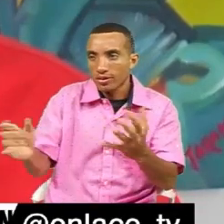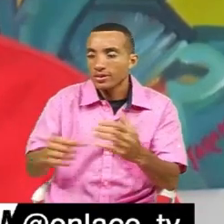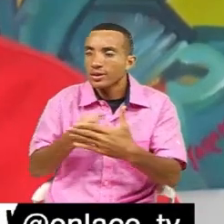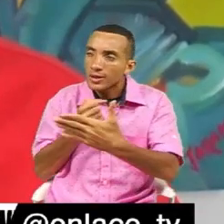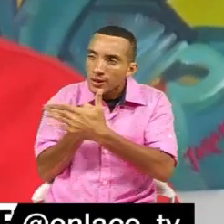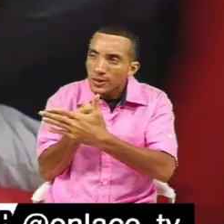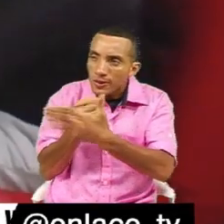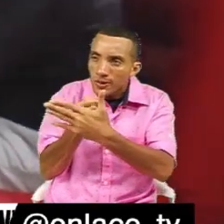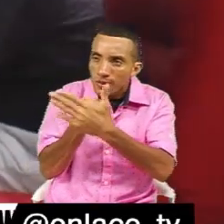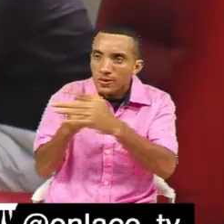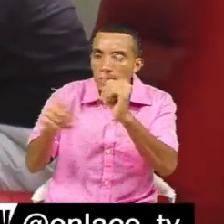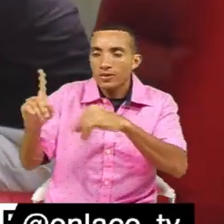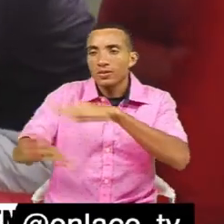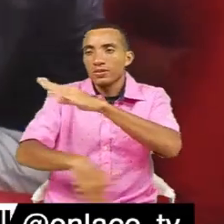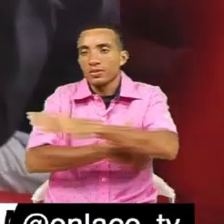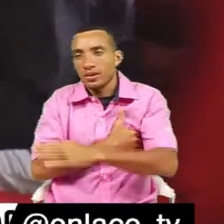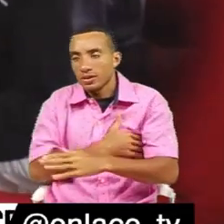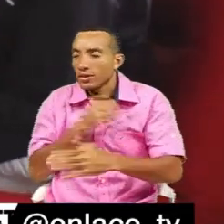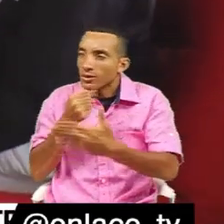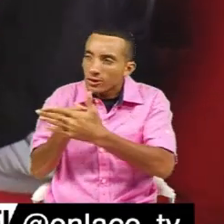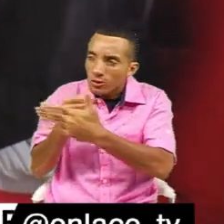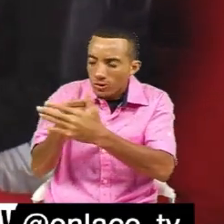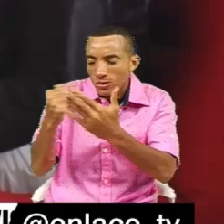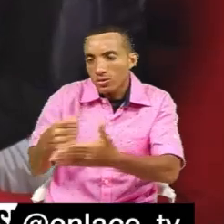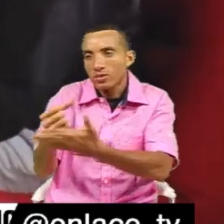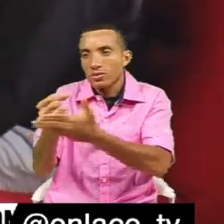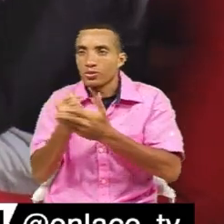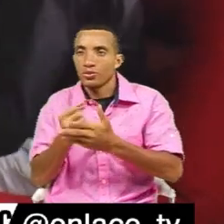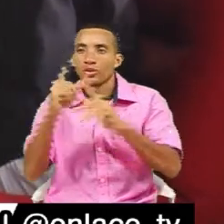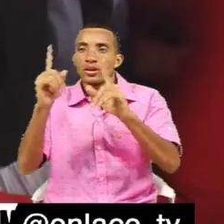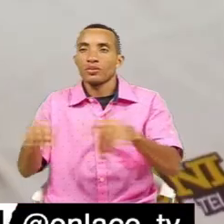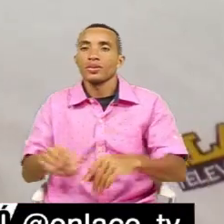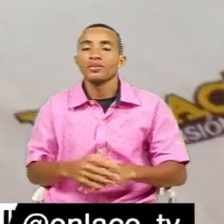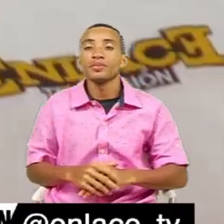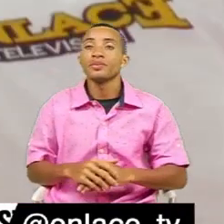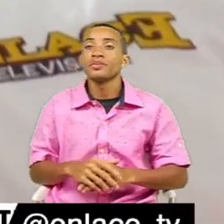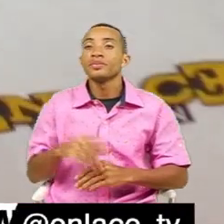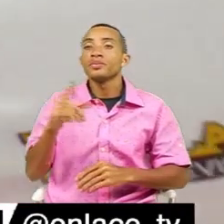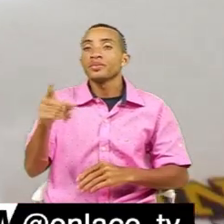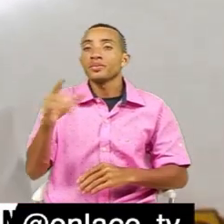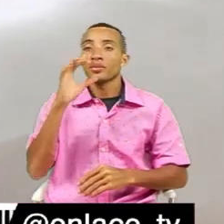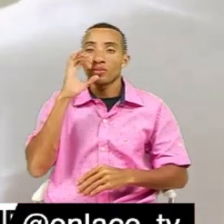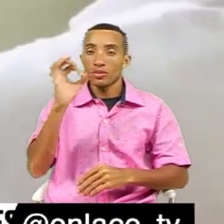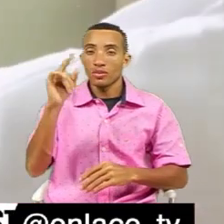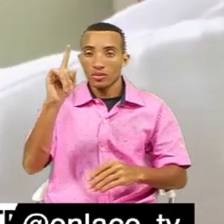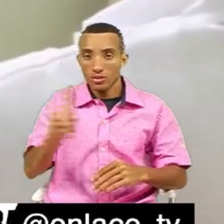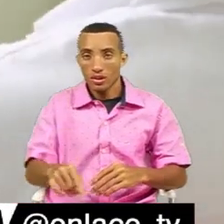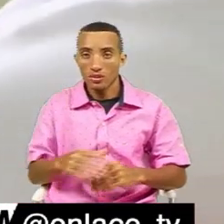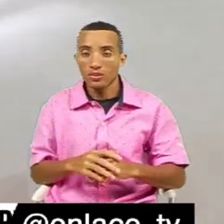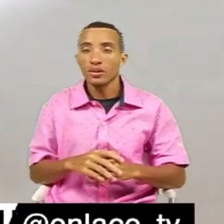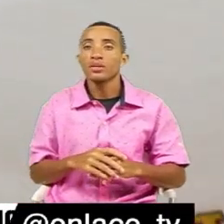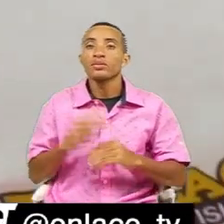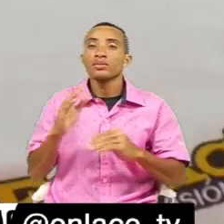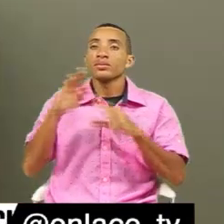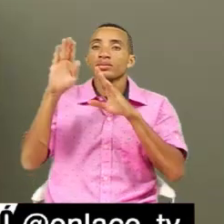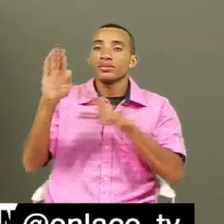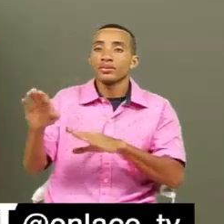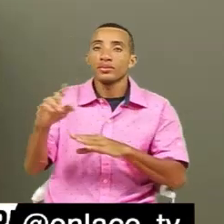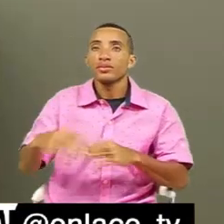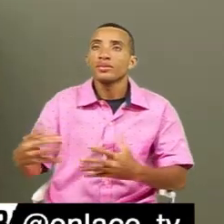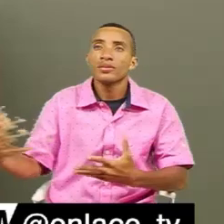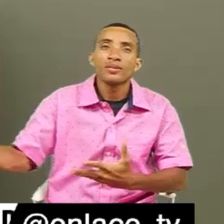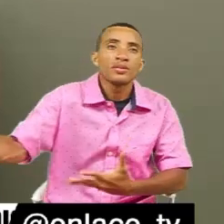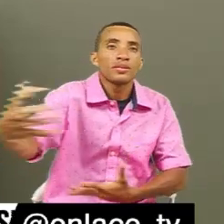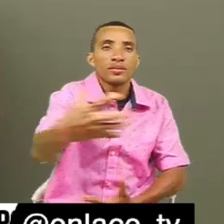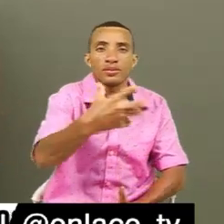puerta de algunos ministerios. También el exconcejal Jorge García hace parte de Barranca Bermeja Solidaria, propuesta que según él le representará a la ciudad recursos